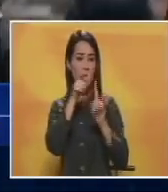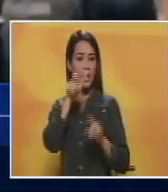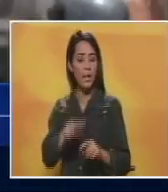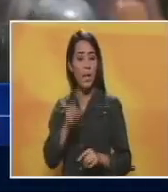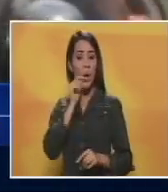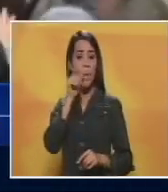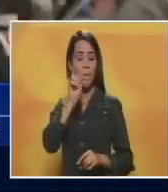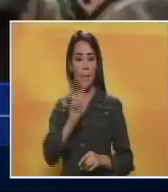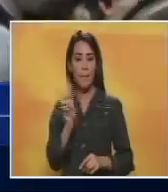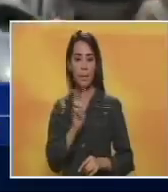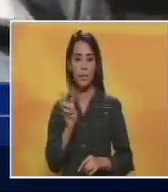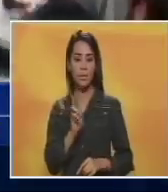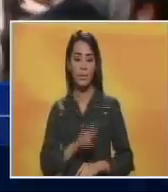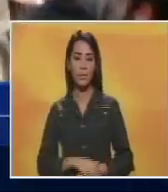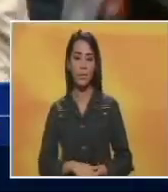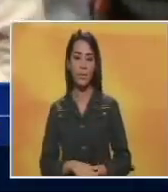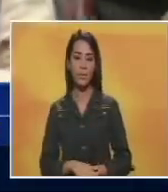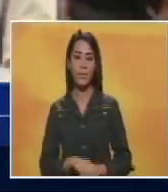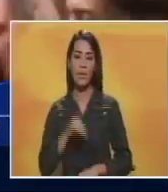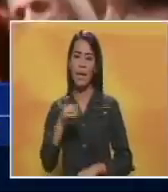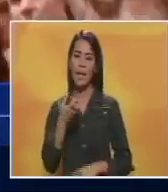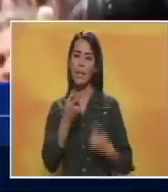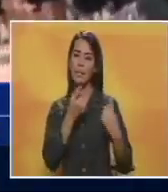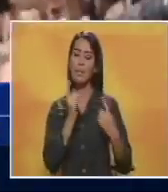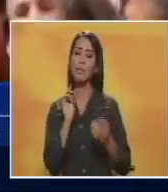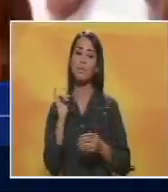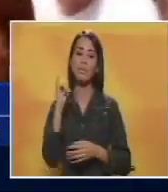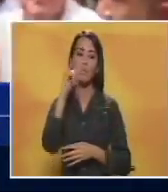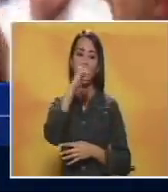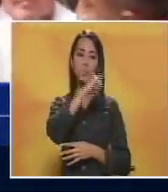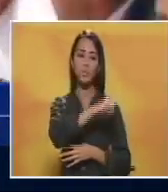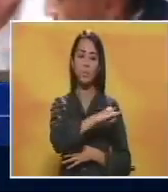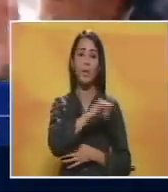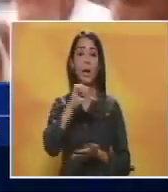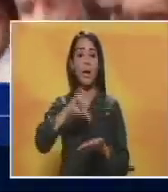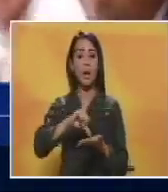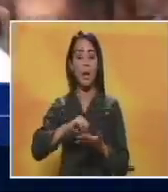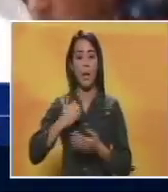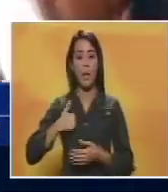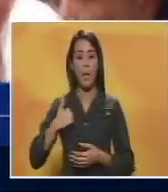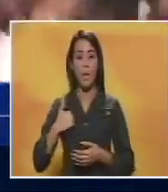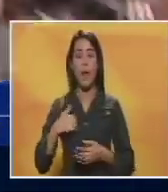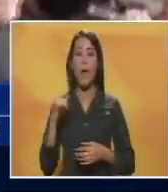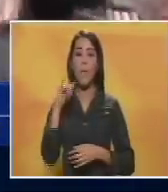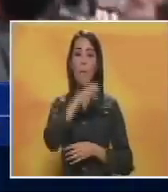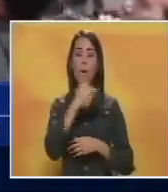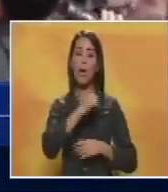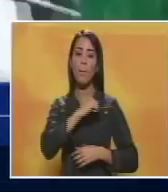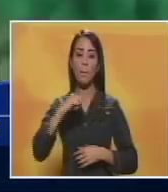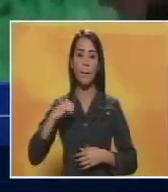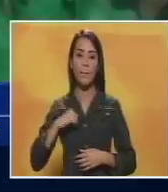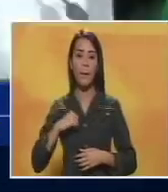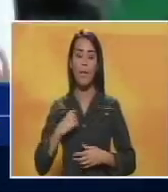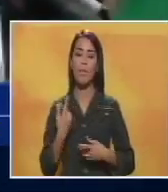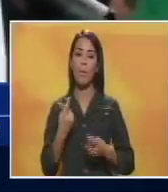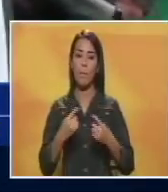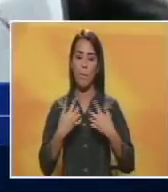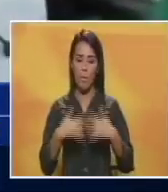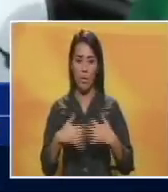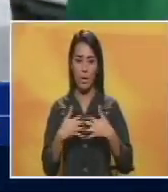Guido Alejandro Antonini Wilson, quien había viajado a Buenos Aires en 2007 en un vuelo privado contratado por la empresa